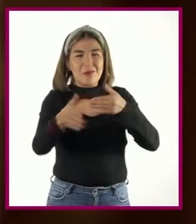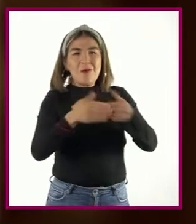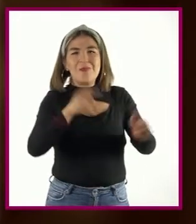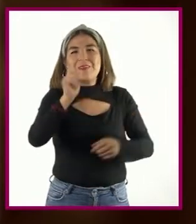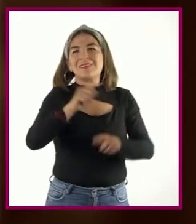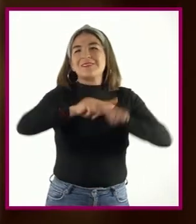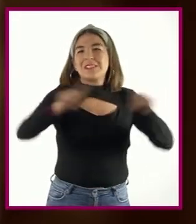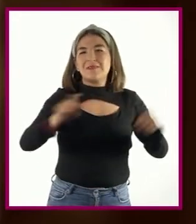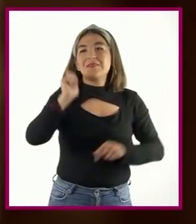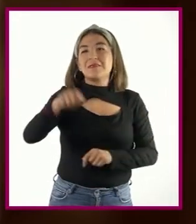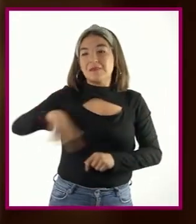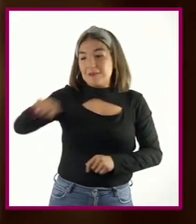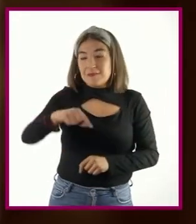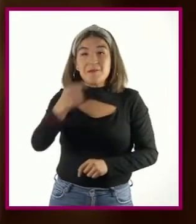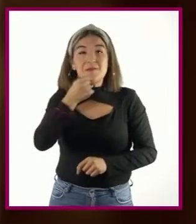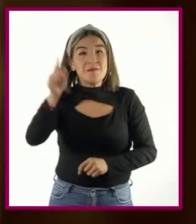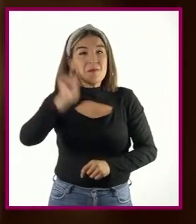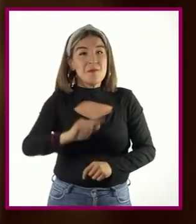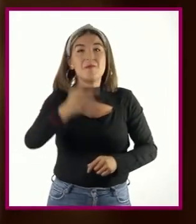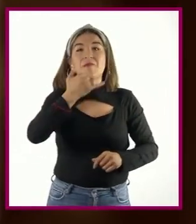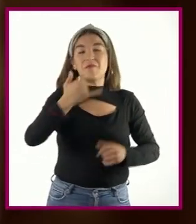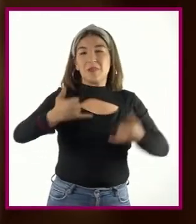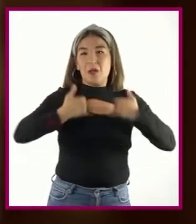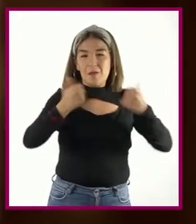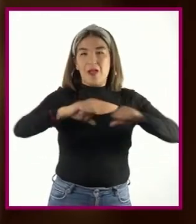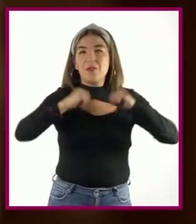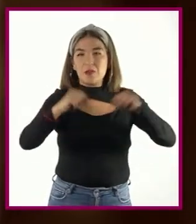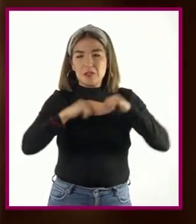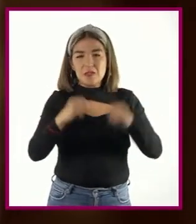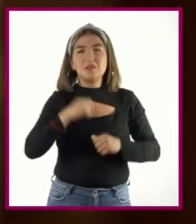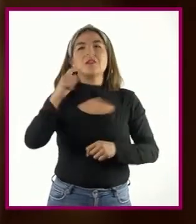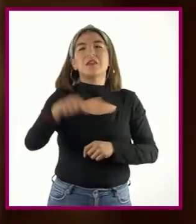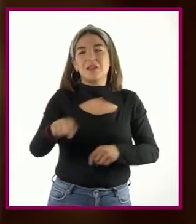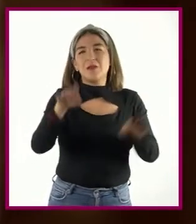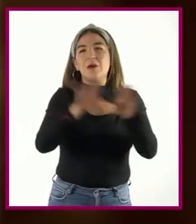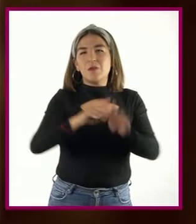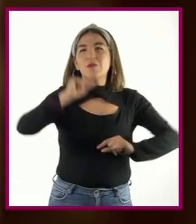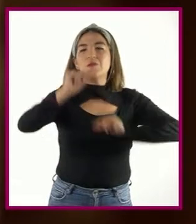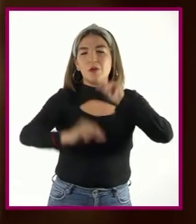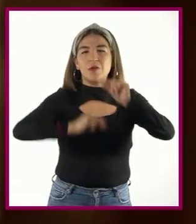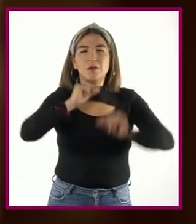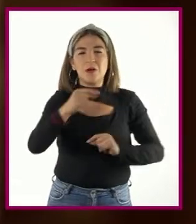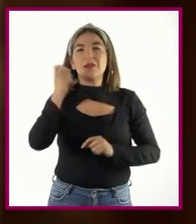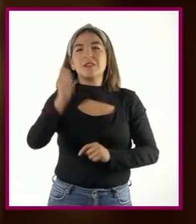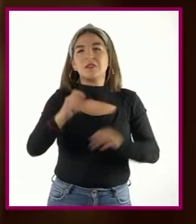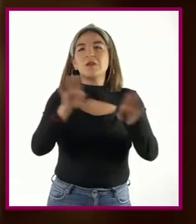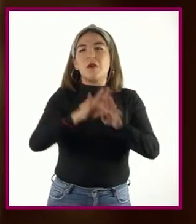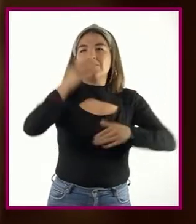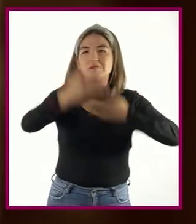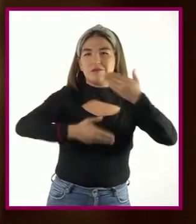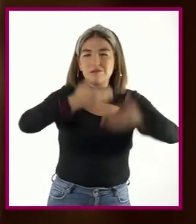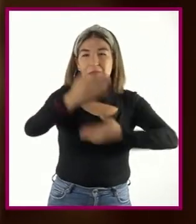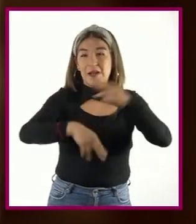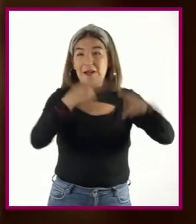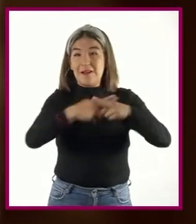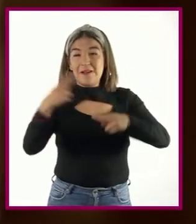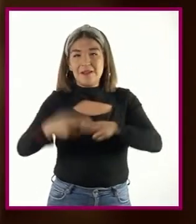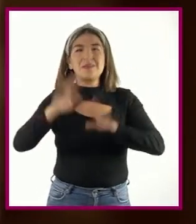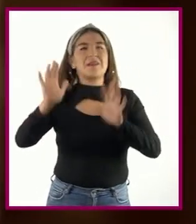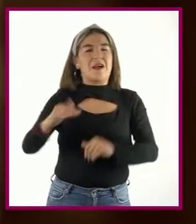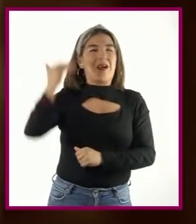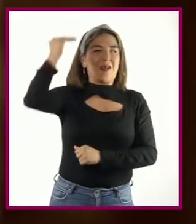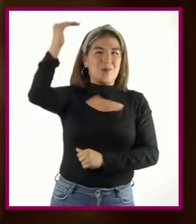garantista se habla de que las niñas, niños y adolescentes van adquiriendo una autonomía progresiva hasta llegar a la